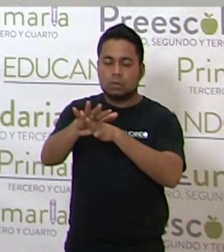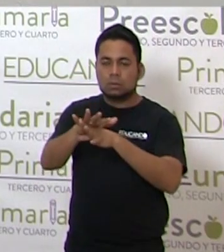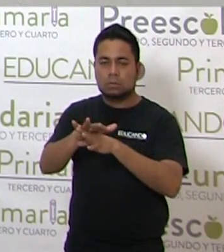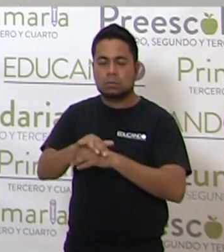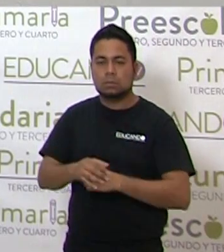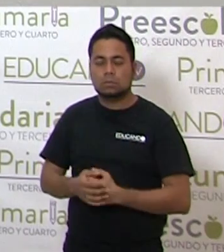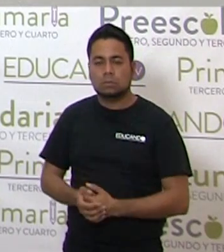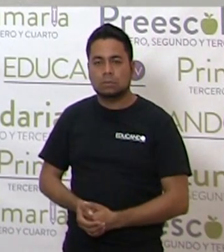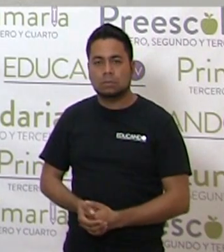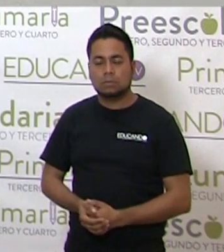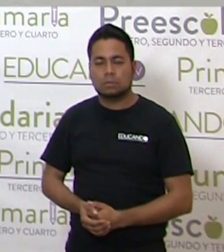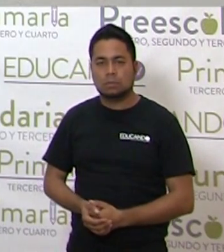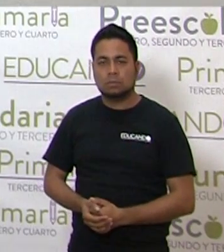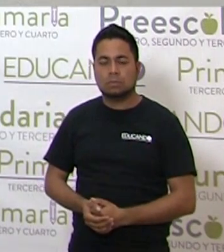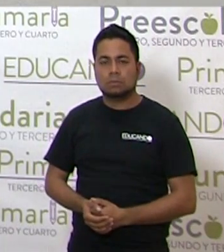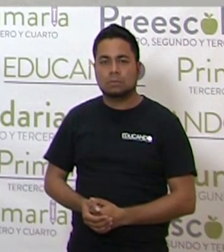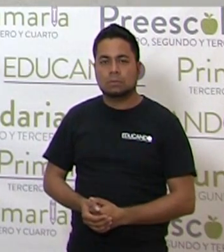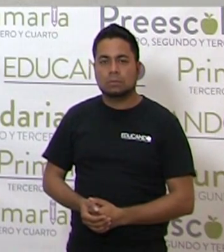acerca